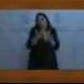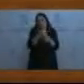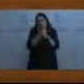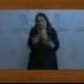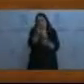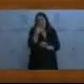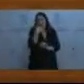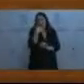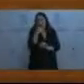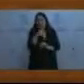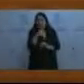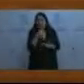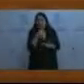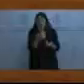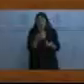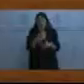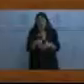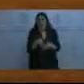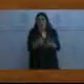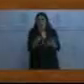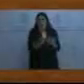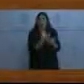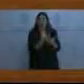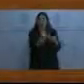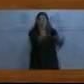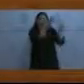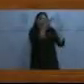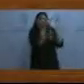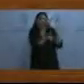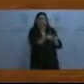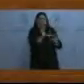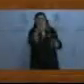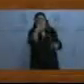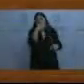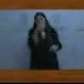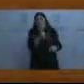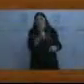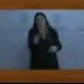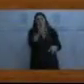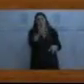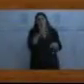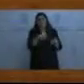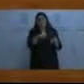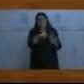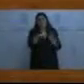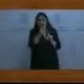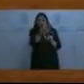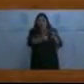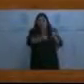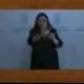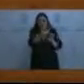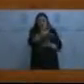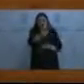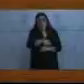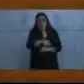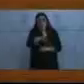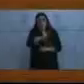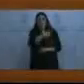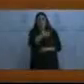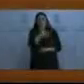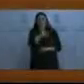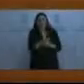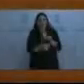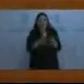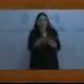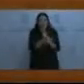a ustedes siempre en evidencia y lejos, lejísimos de la línea de meta. Cada vez que repiten las soflamas,